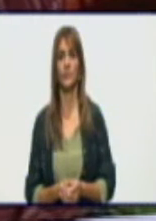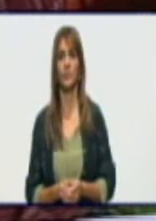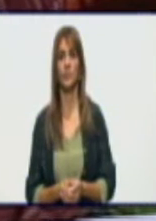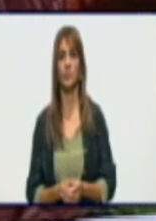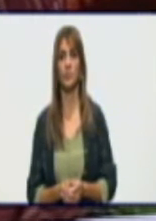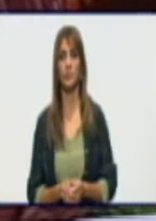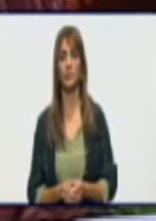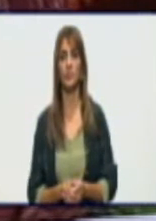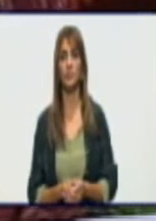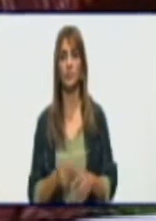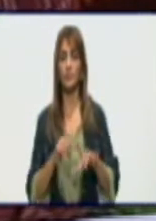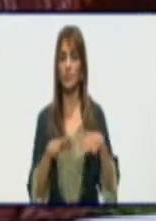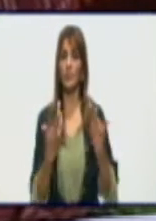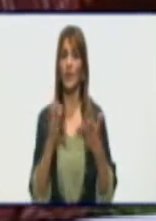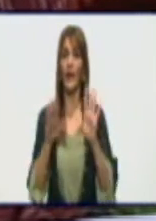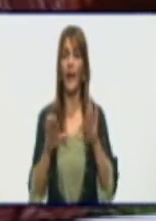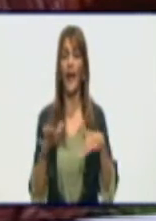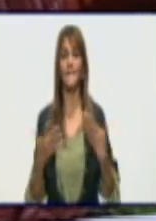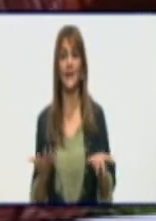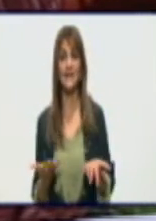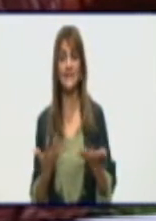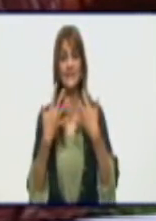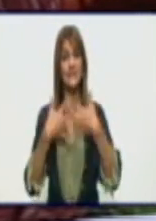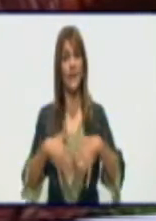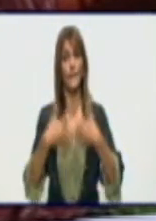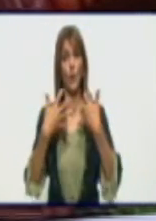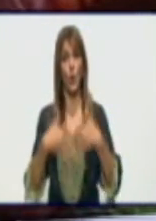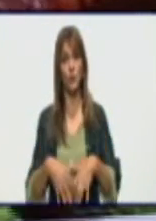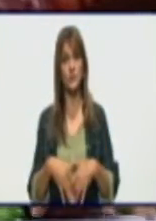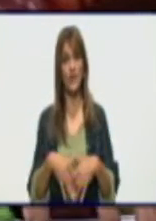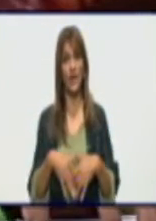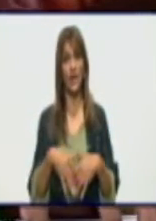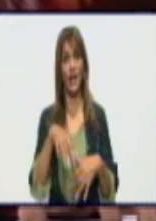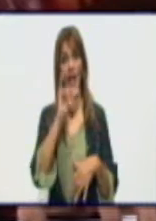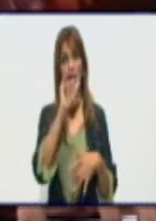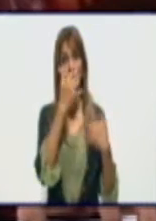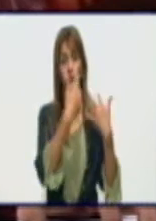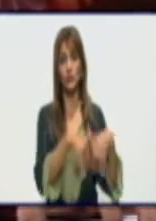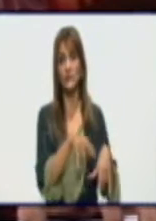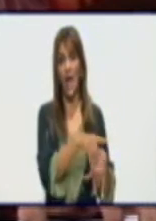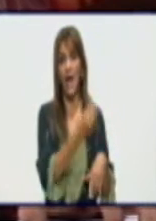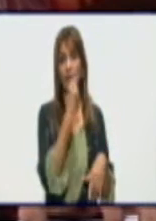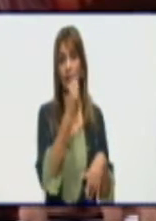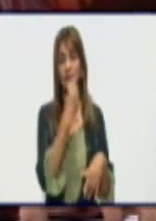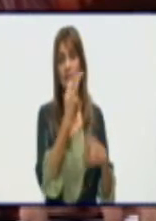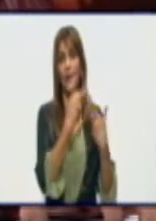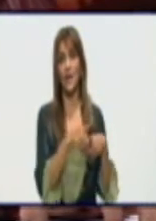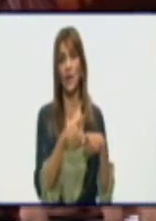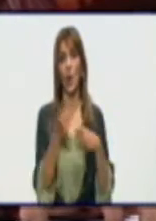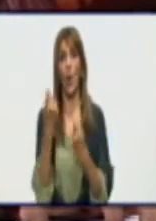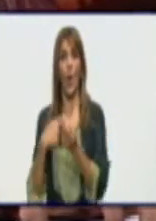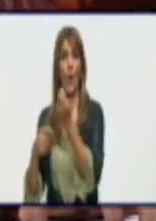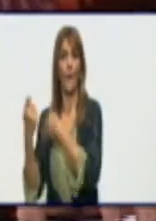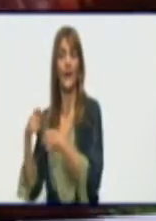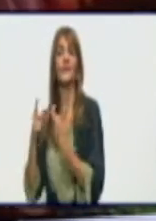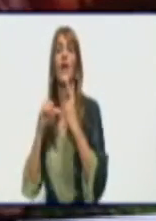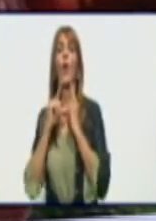llegue. El hecho de que, digamos, tenga que producirlo la industria alimenticia, pero lo tenga que comercializar comercio o